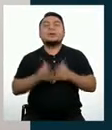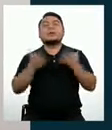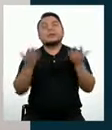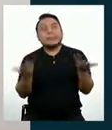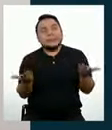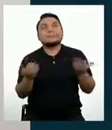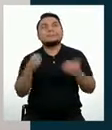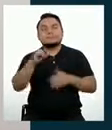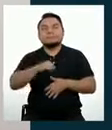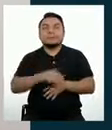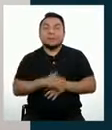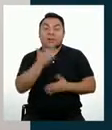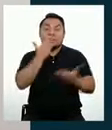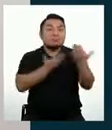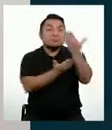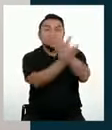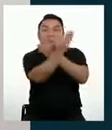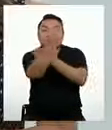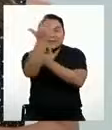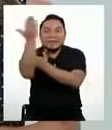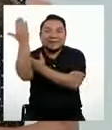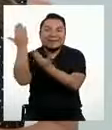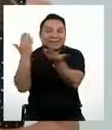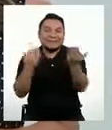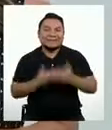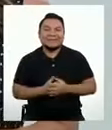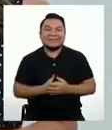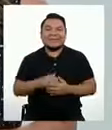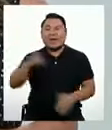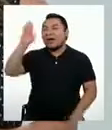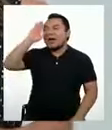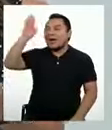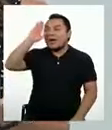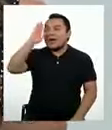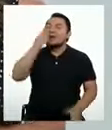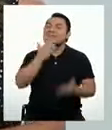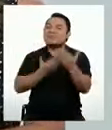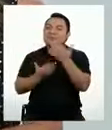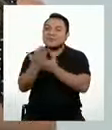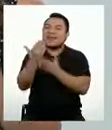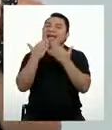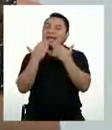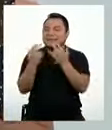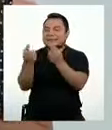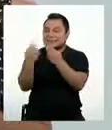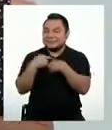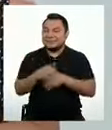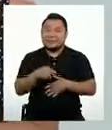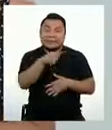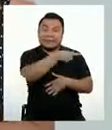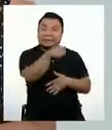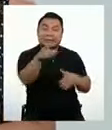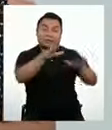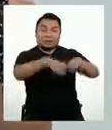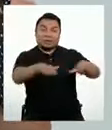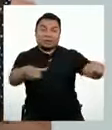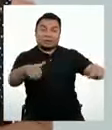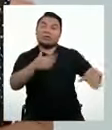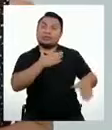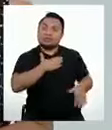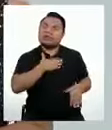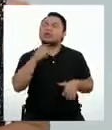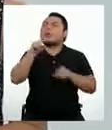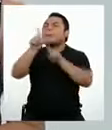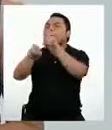¿Aló? Buenos días. Hola Raúl, muchas gracias por contestarnos. Las niñas, los niños y yo